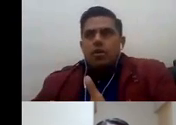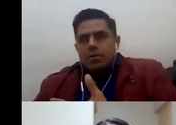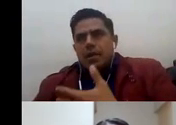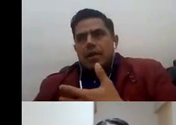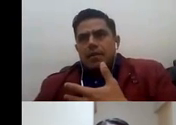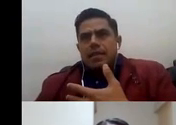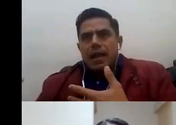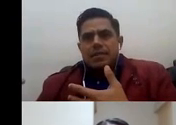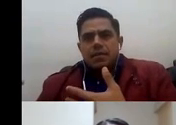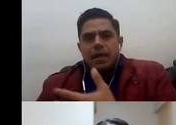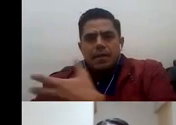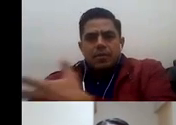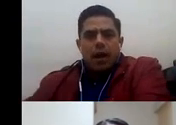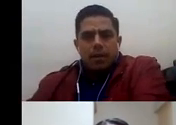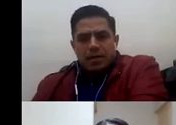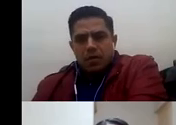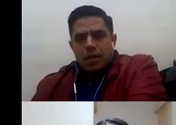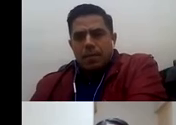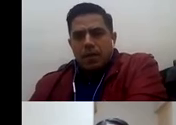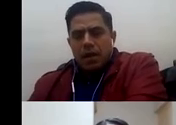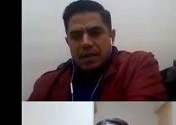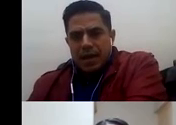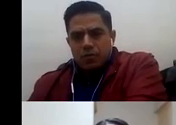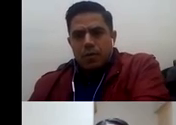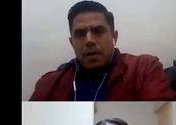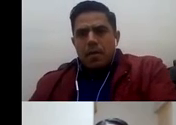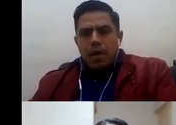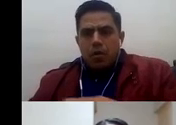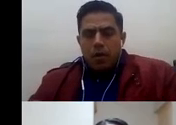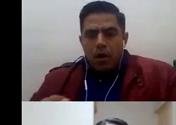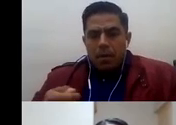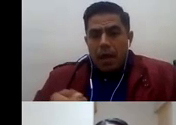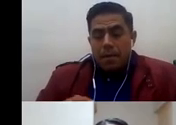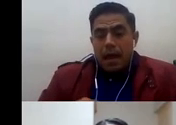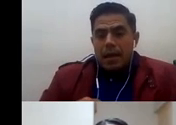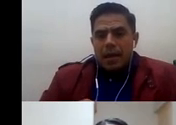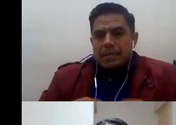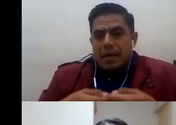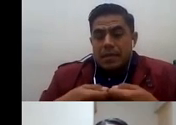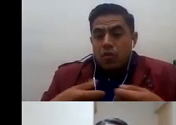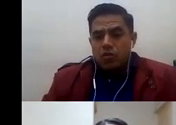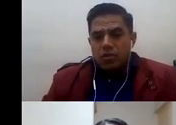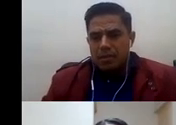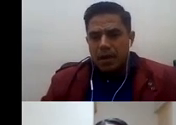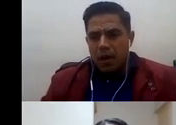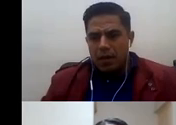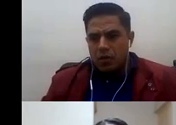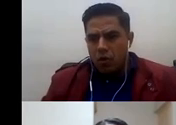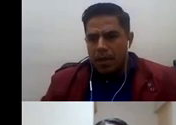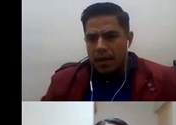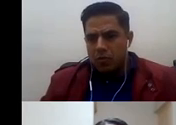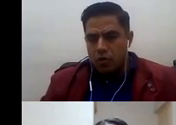visión y tiene la sensibilidad de tocar base con el manual de Sedatu, pero a lo mejor habrá alguien que hasta desconozca ese manual